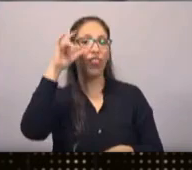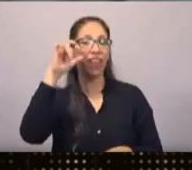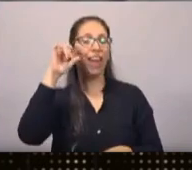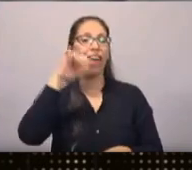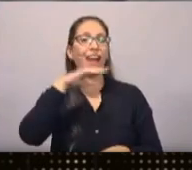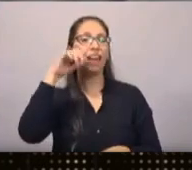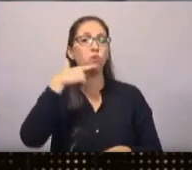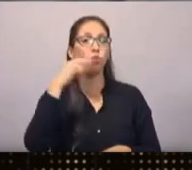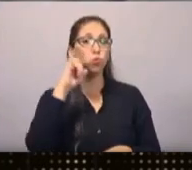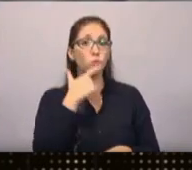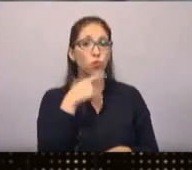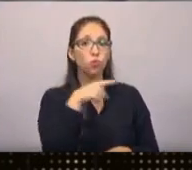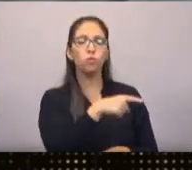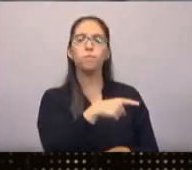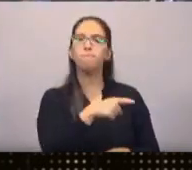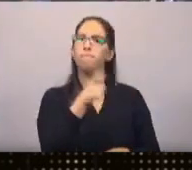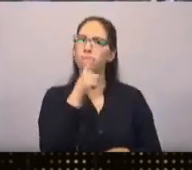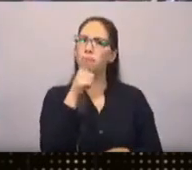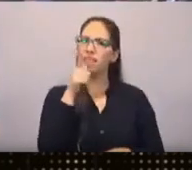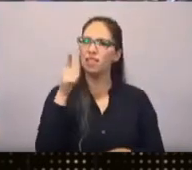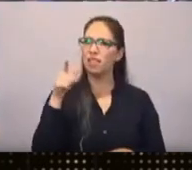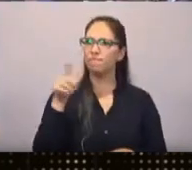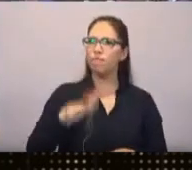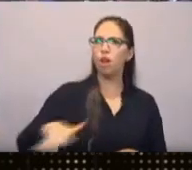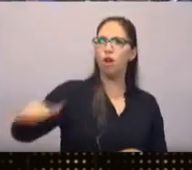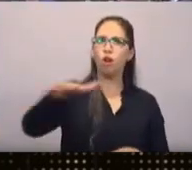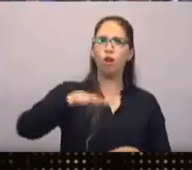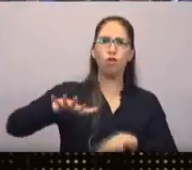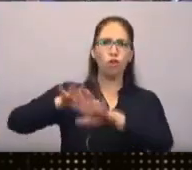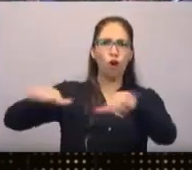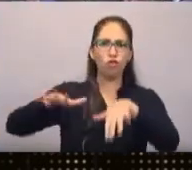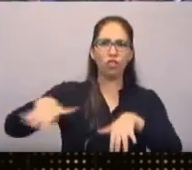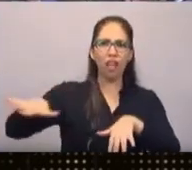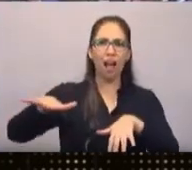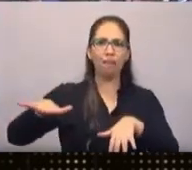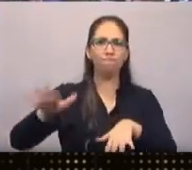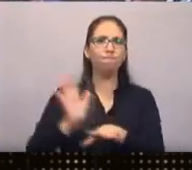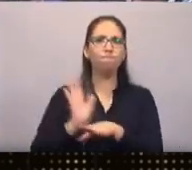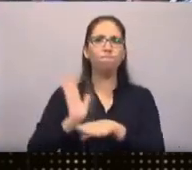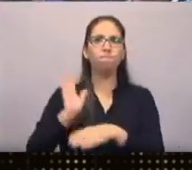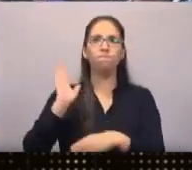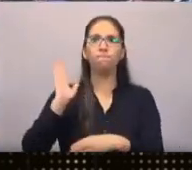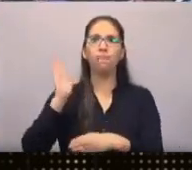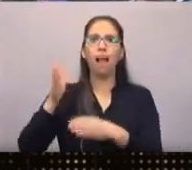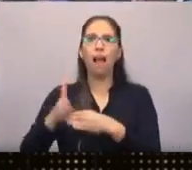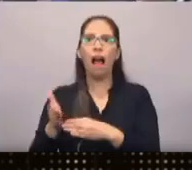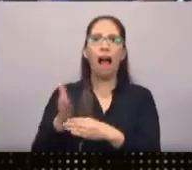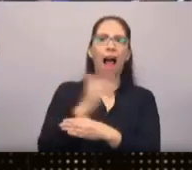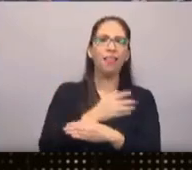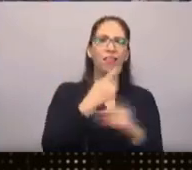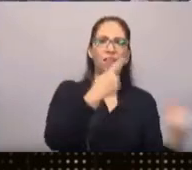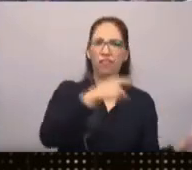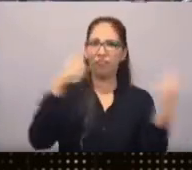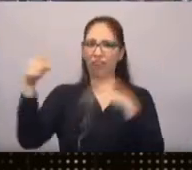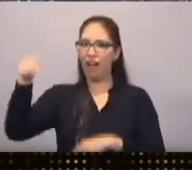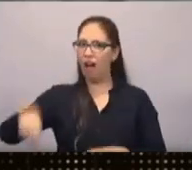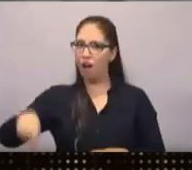creo que en el partido de la costa hay un antes y un después con vos con Juan Pablo Así